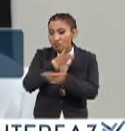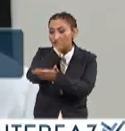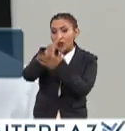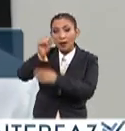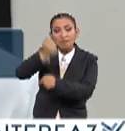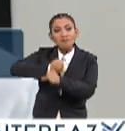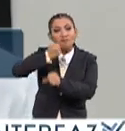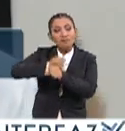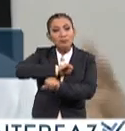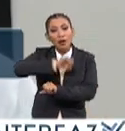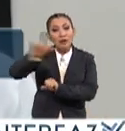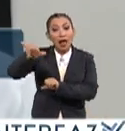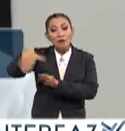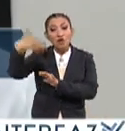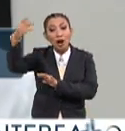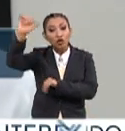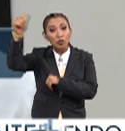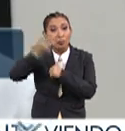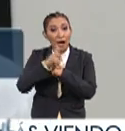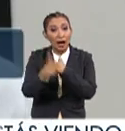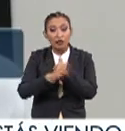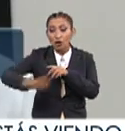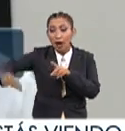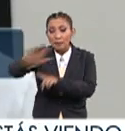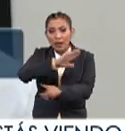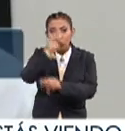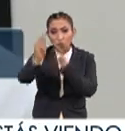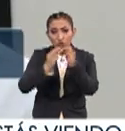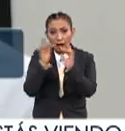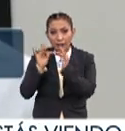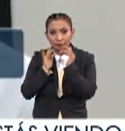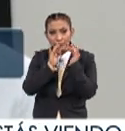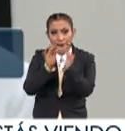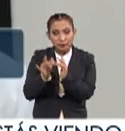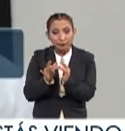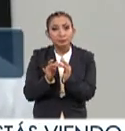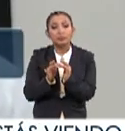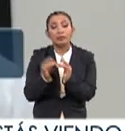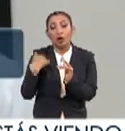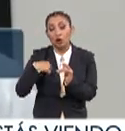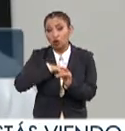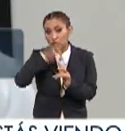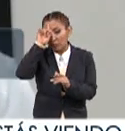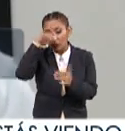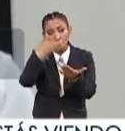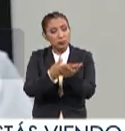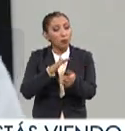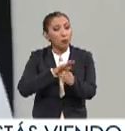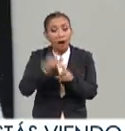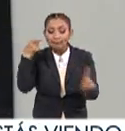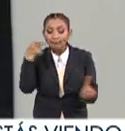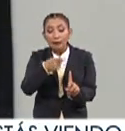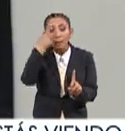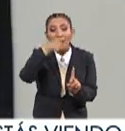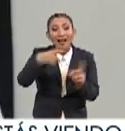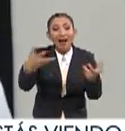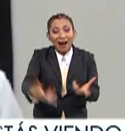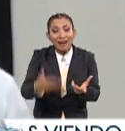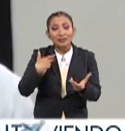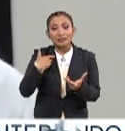prácticas profesionales fuera del país, en un ambiente globalizado. Nuestra propuesta va encaminada a que se